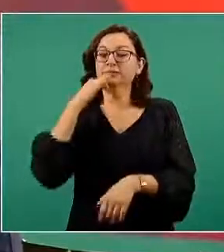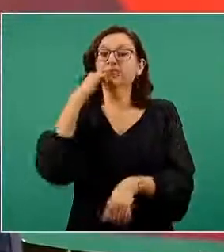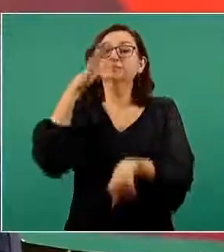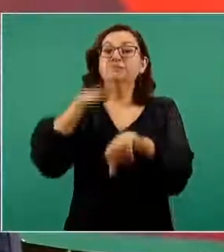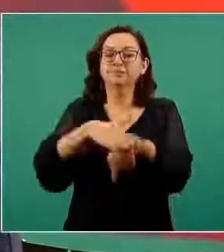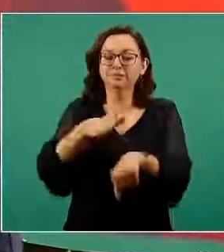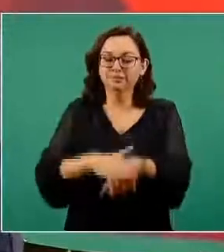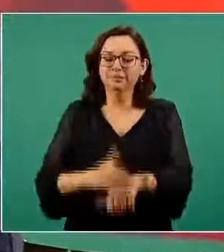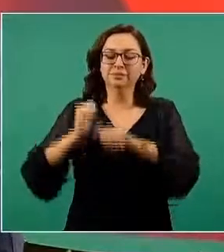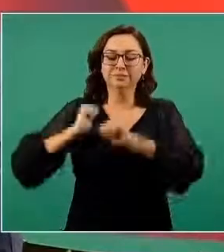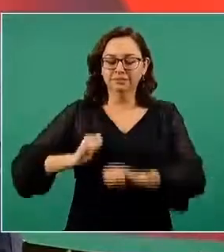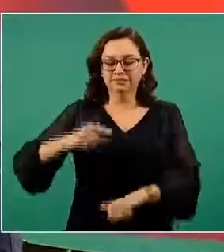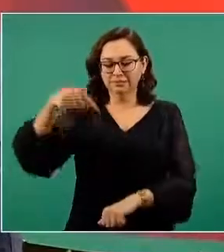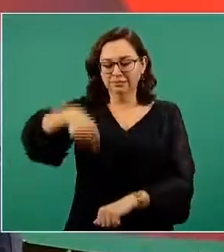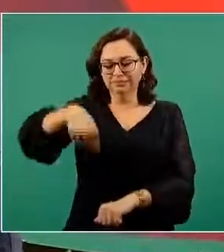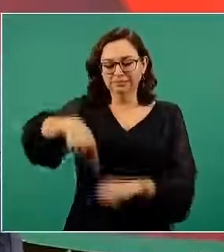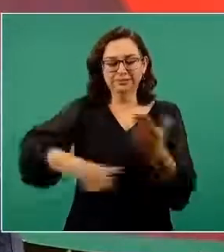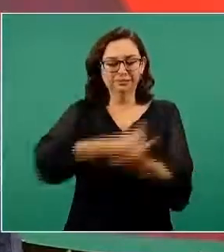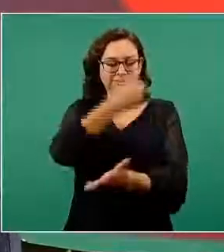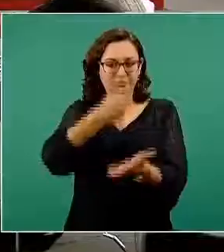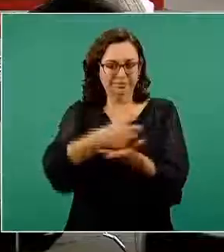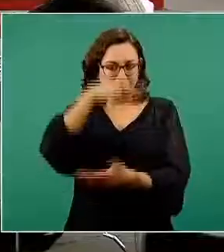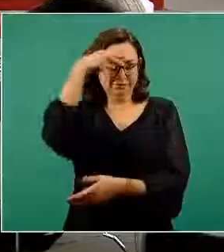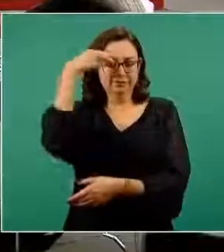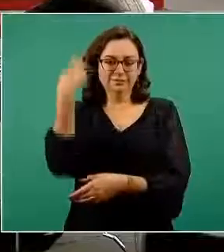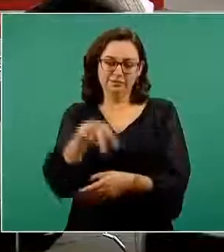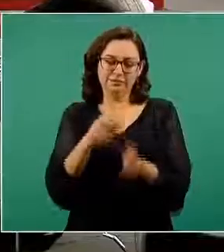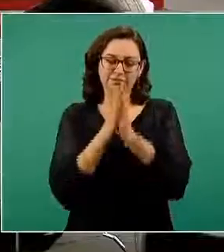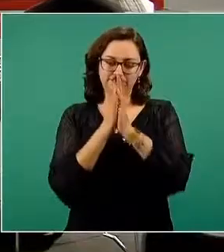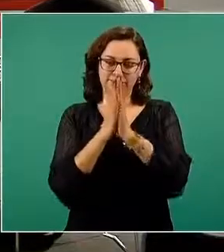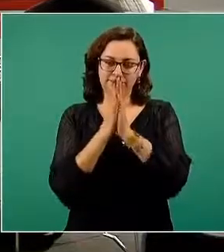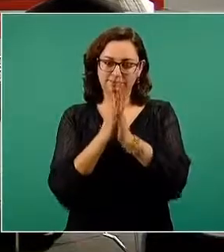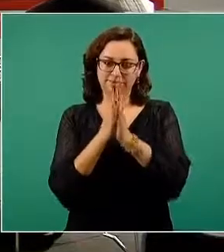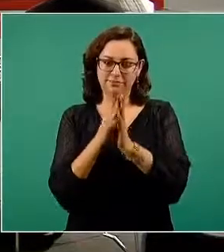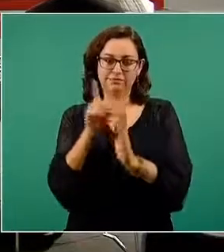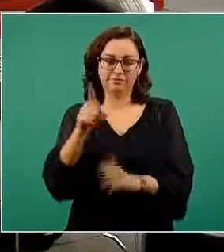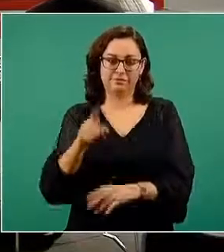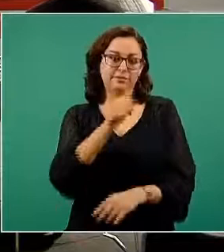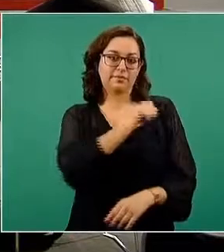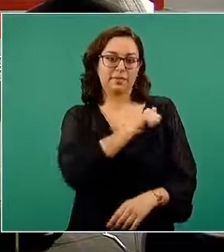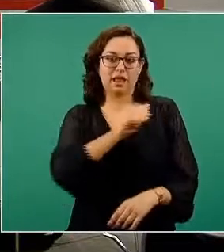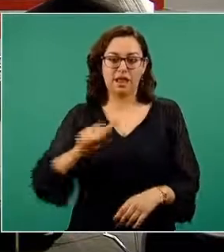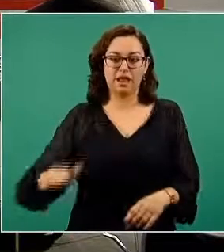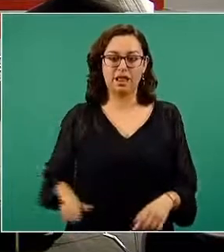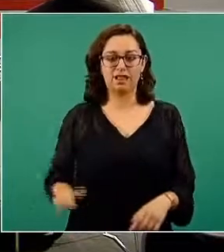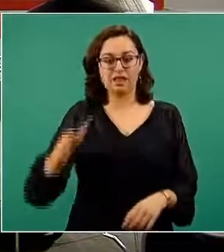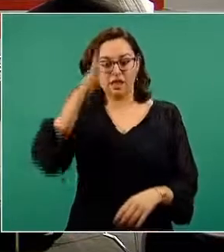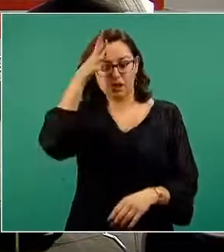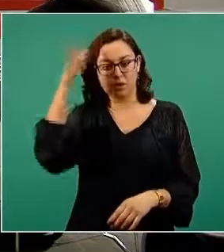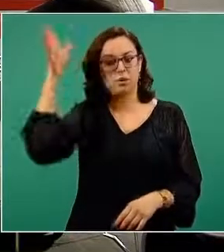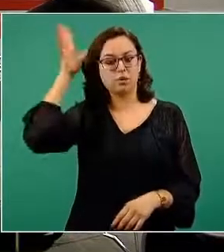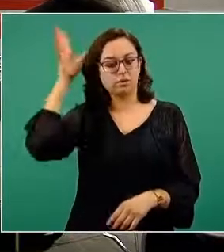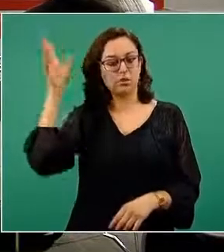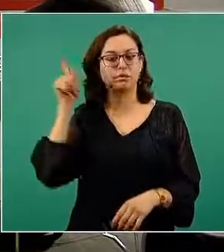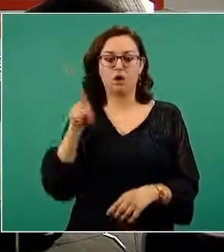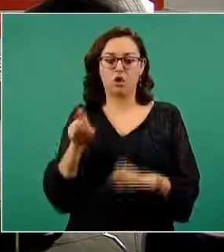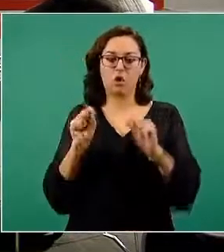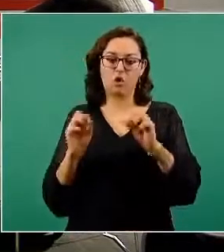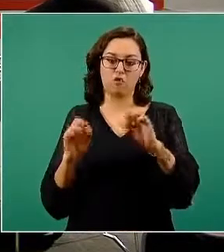inmediata a la jurisdicción sanitaria de la alcaldía, la demarcación territorial, donde está la